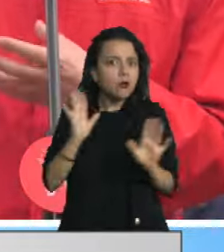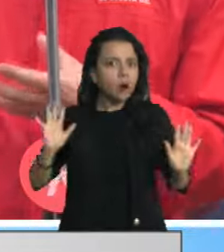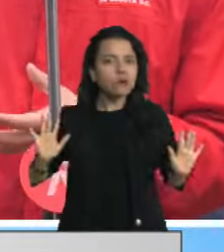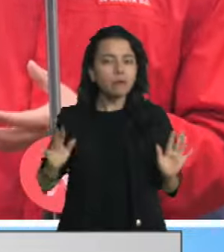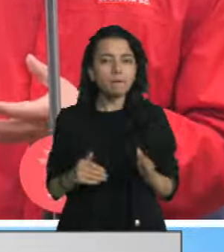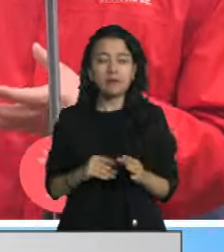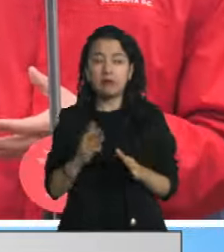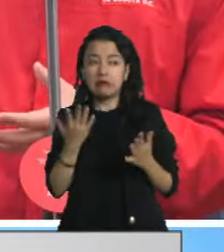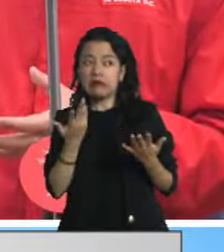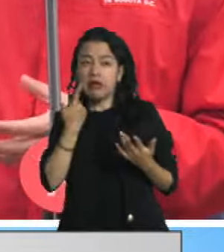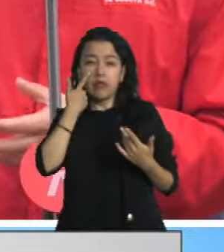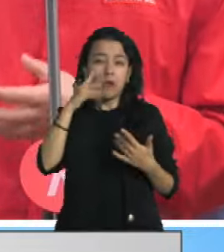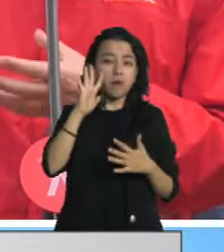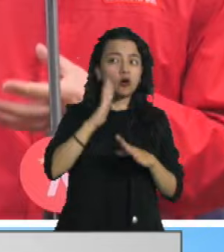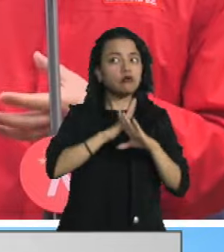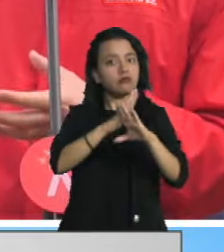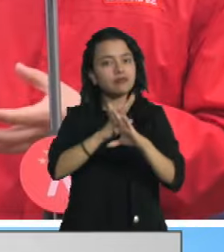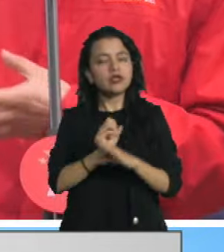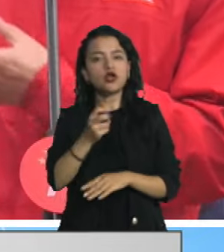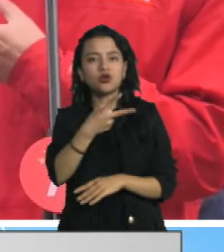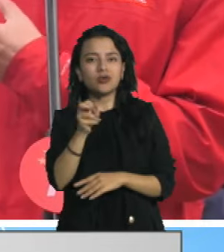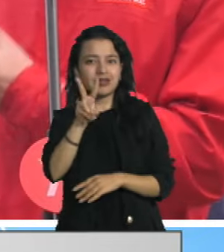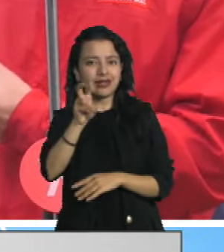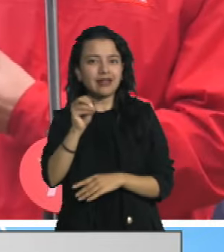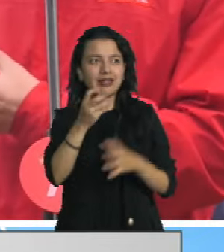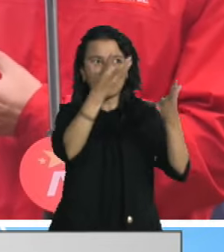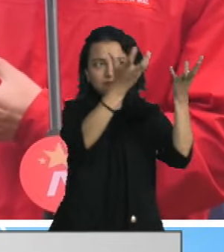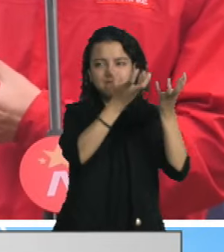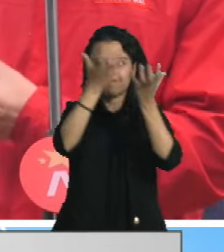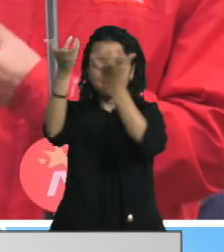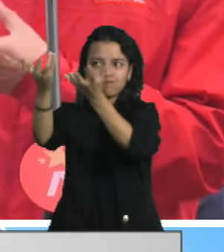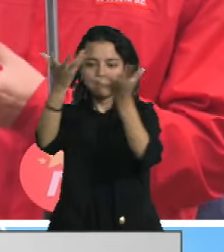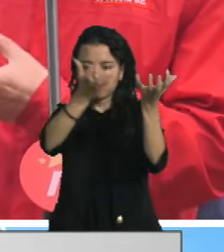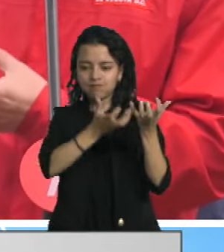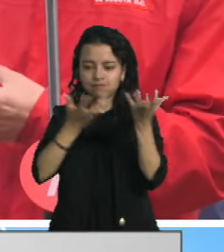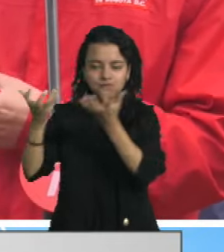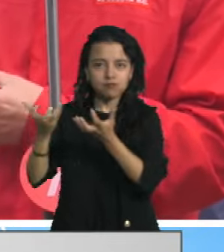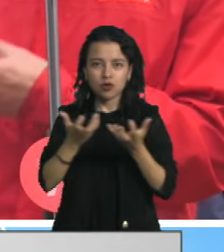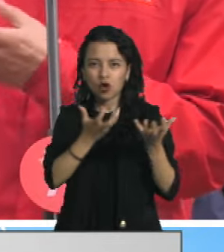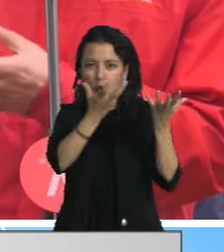de 270 también han sido trasladadas y parte del esfuerzo que tendrá el distrito